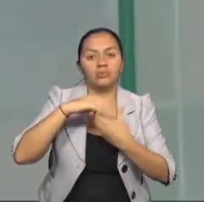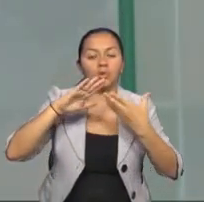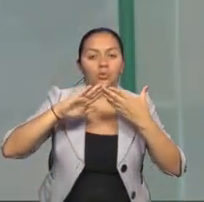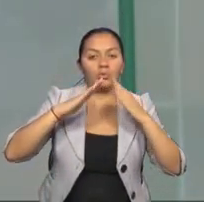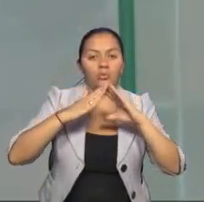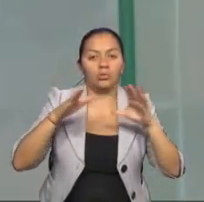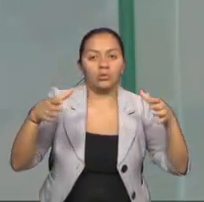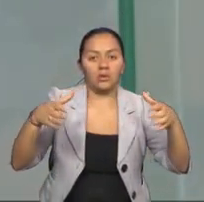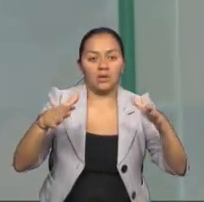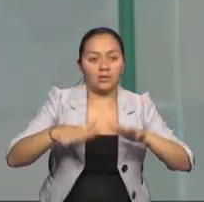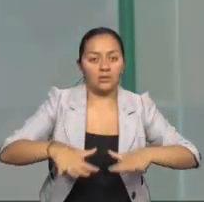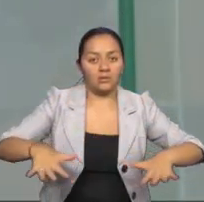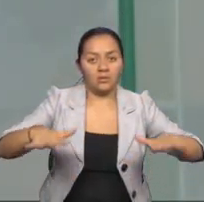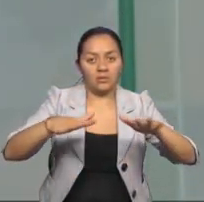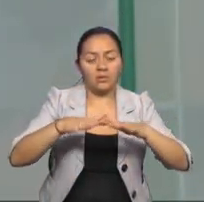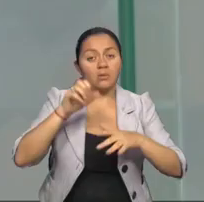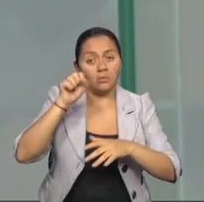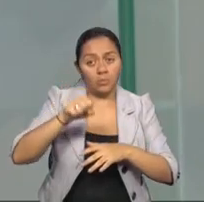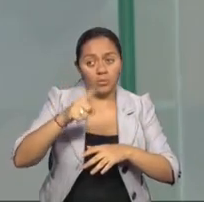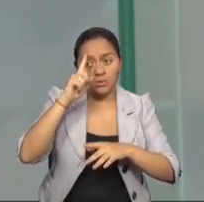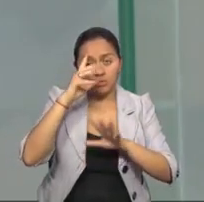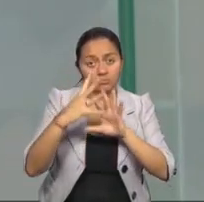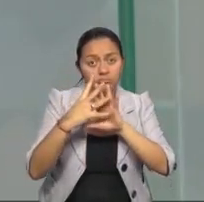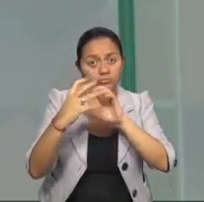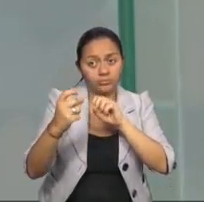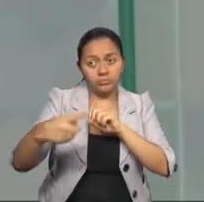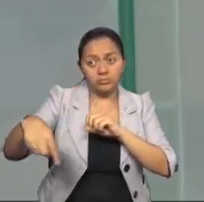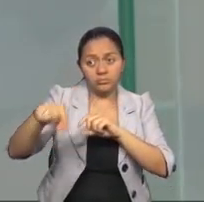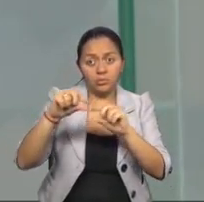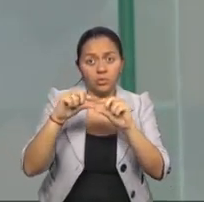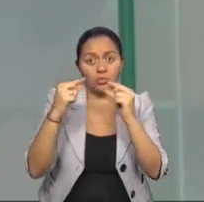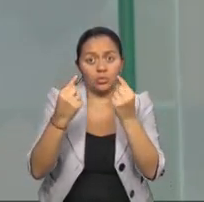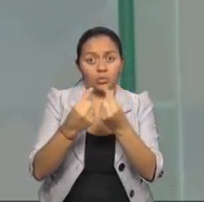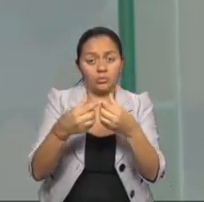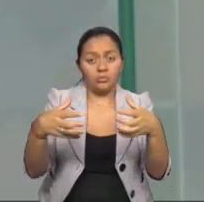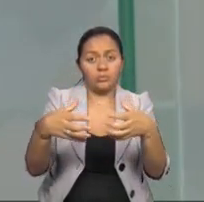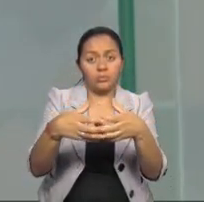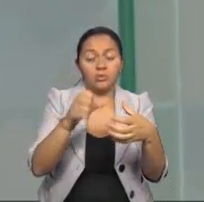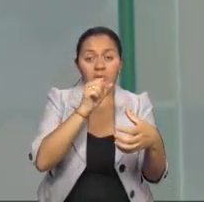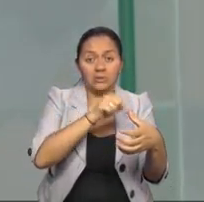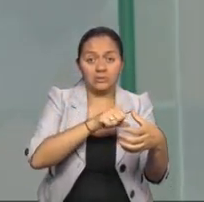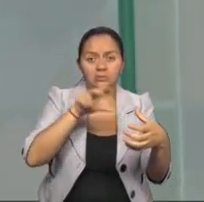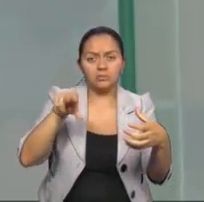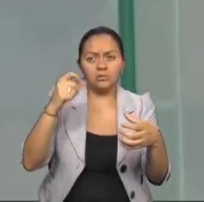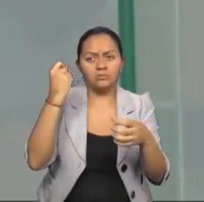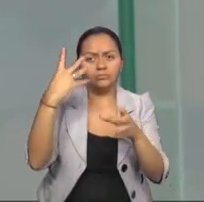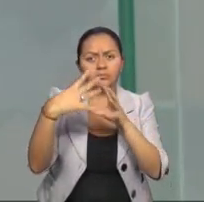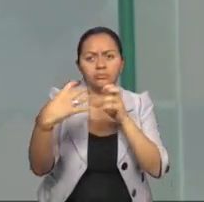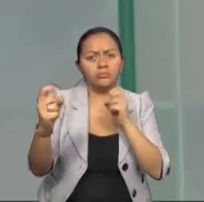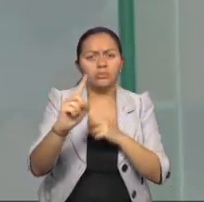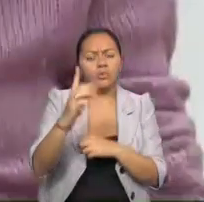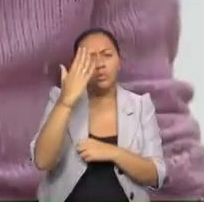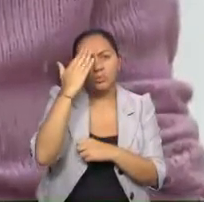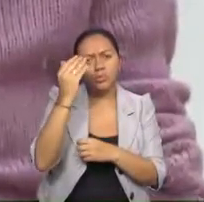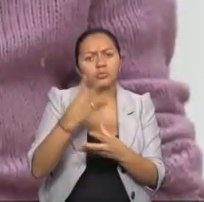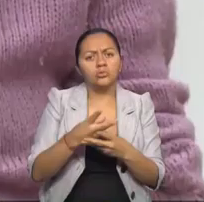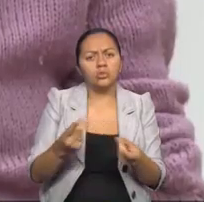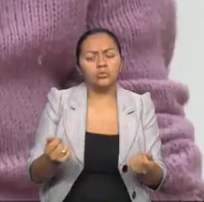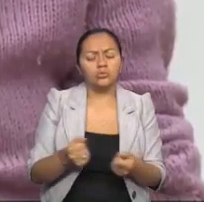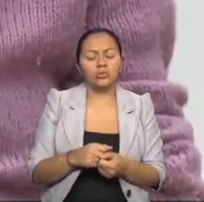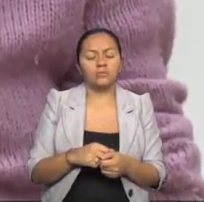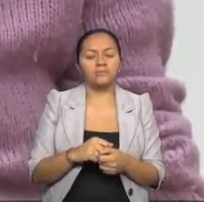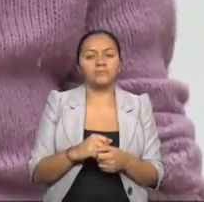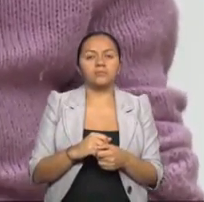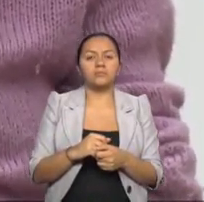tanta capacidad tenemos para convencer a un grupo que de pronto no tiene ese entendimiento mira te